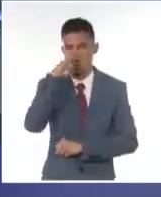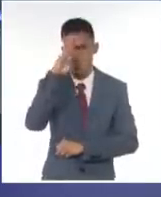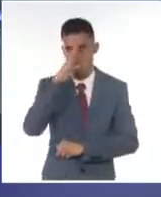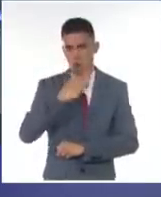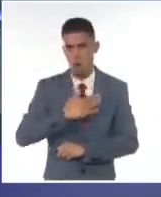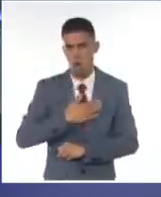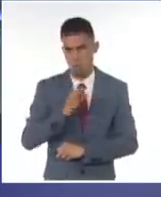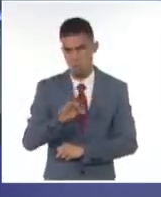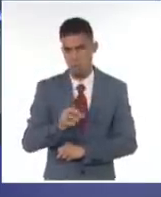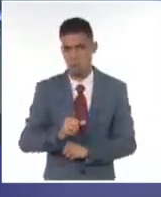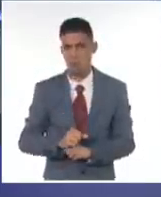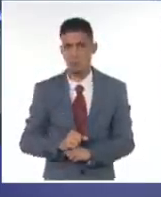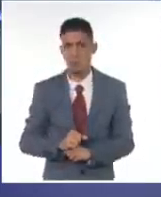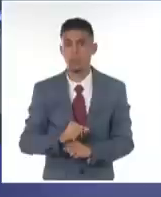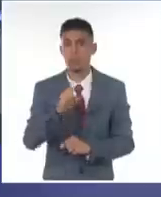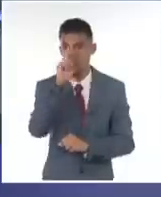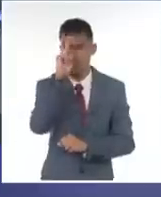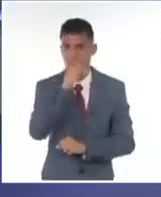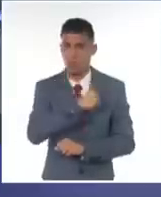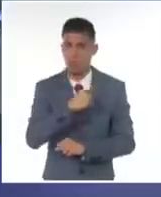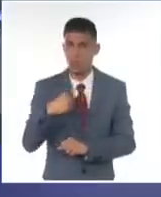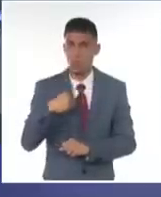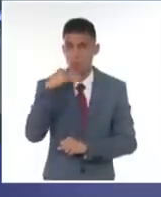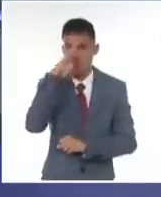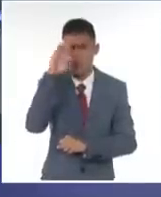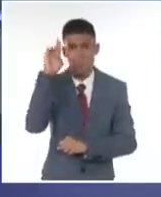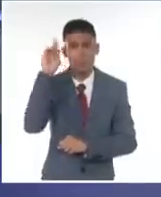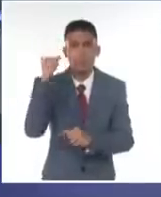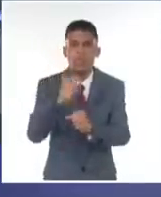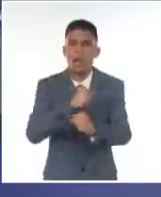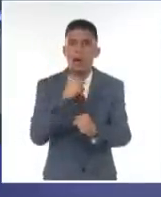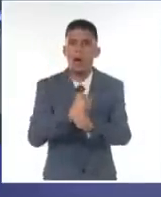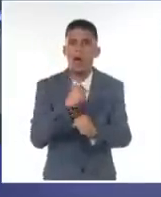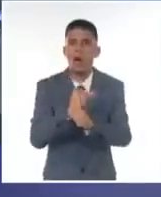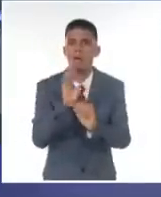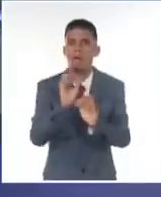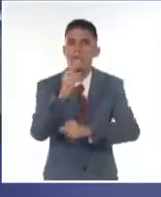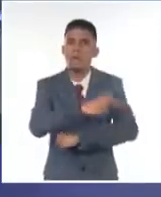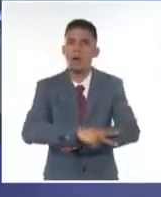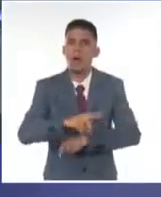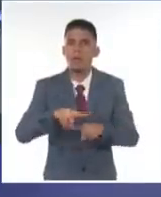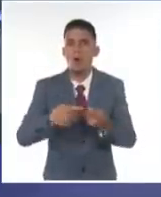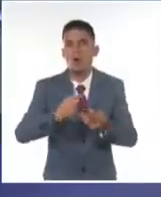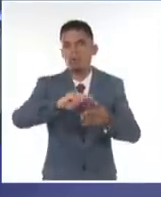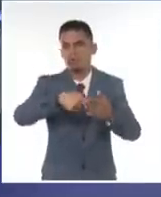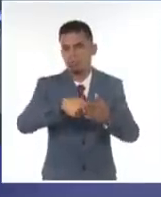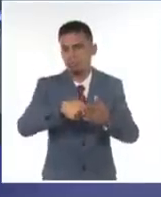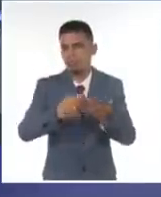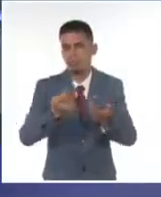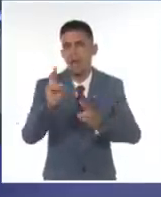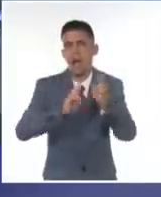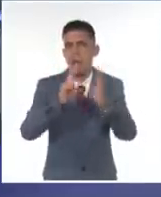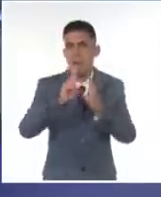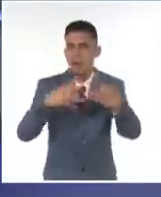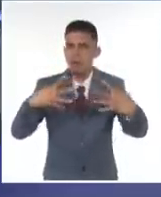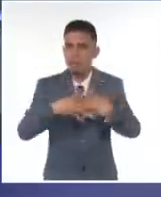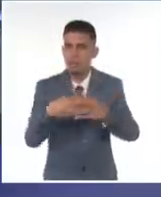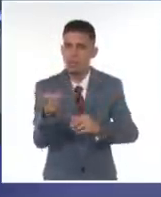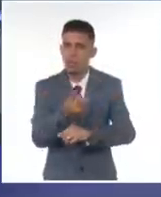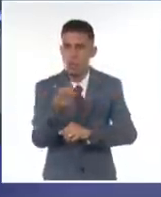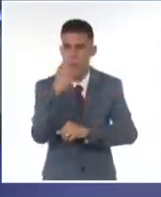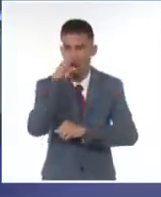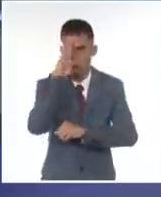Rodríguez Hernández, médicos cubanos que prestaban servicio en ese país como parte de un convenio intergubernamental de cooperación en